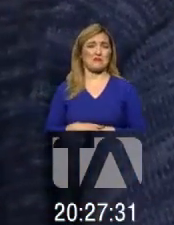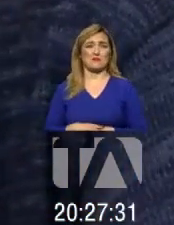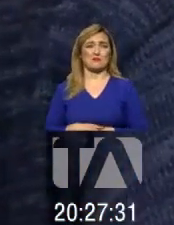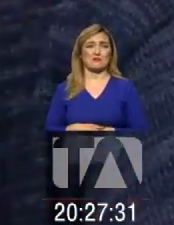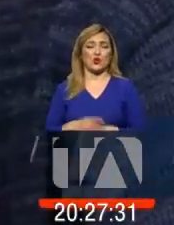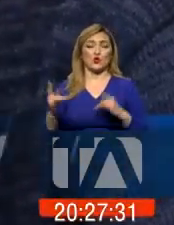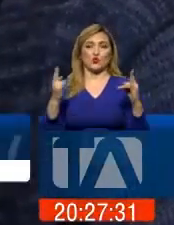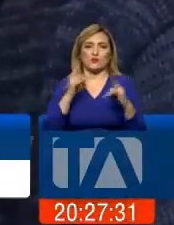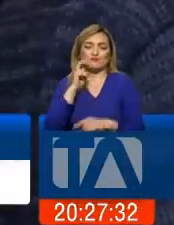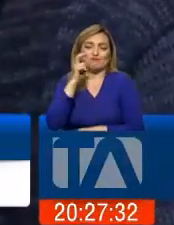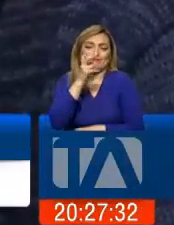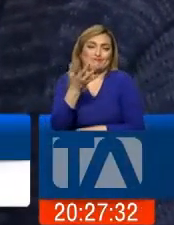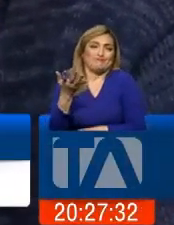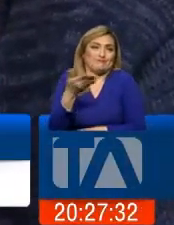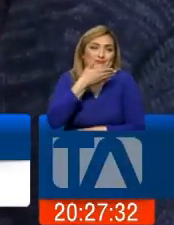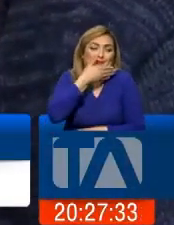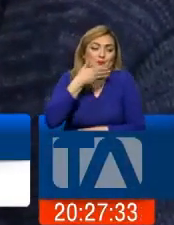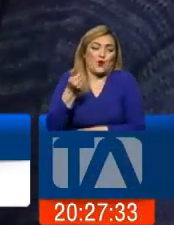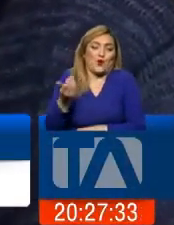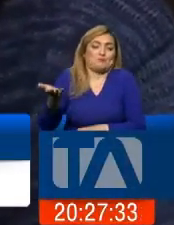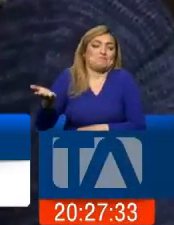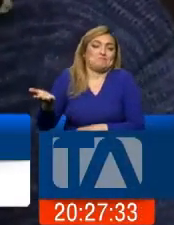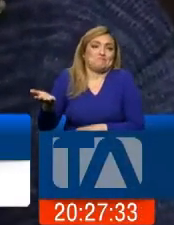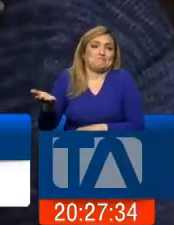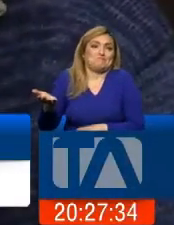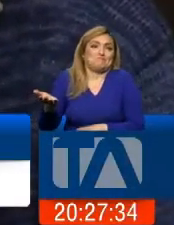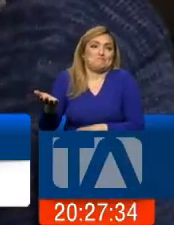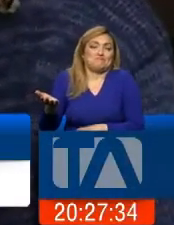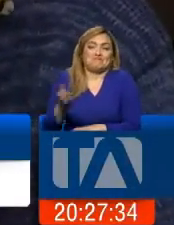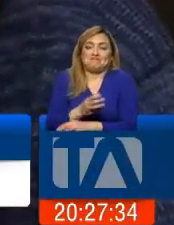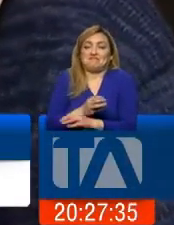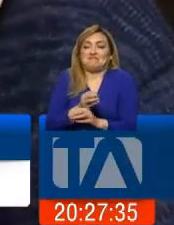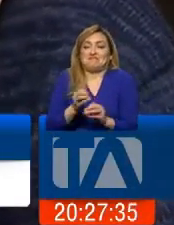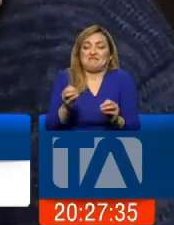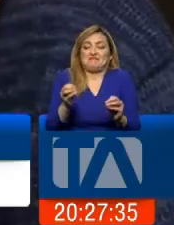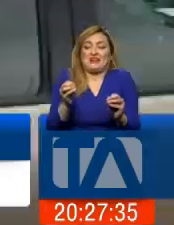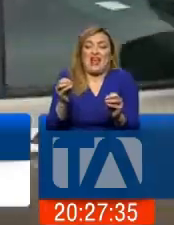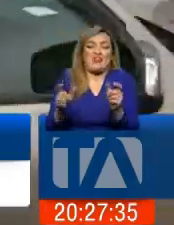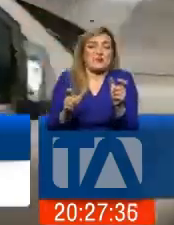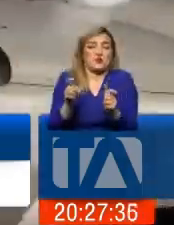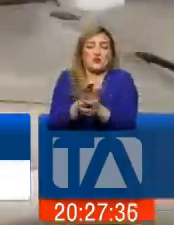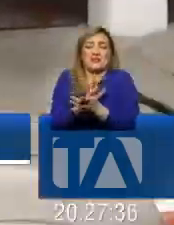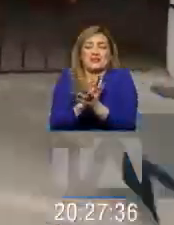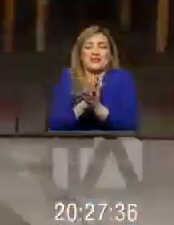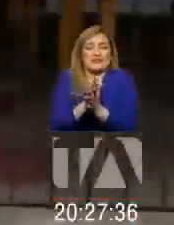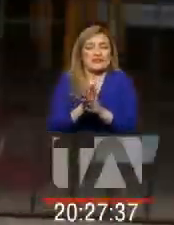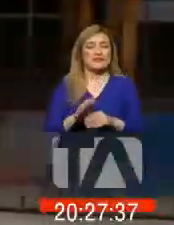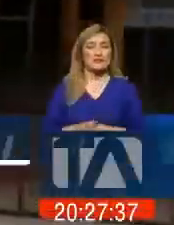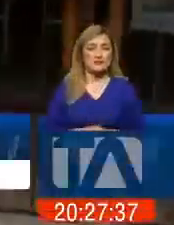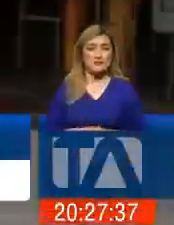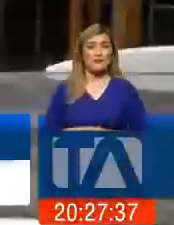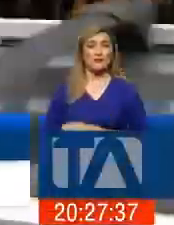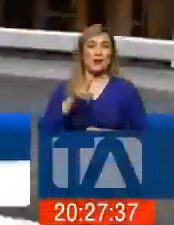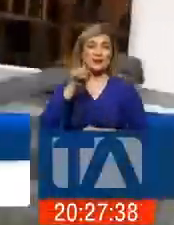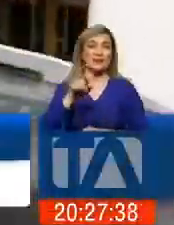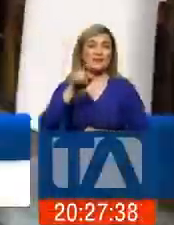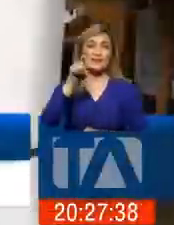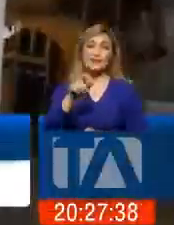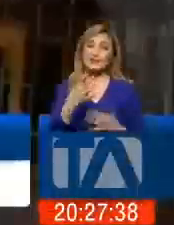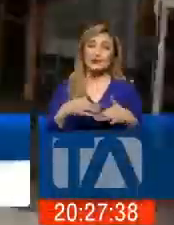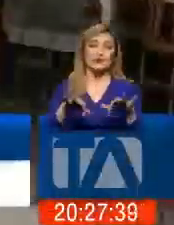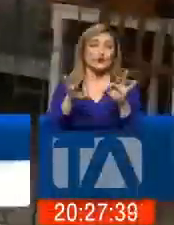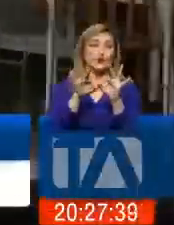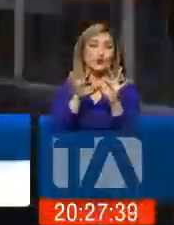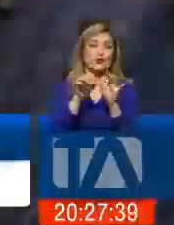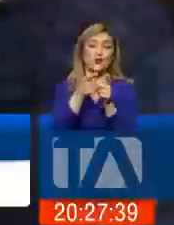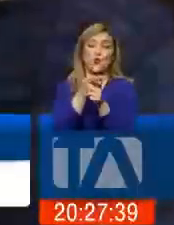turismo. Turístico, es lo mejor que había. Ahora está descuidado, está desolado. Reactivarse aquí es más que una necesidad. Para casi todos